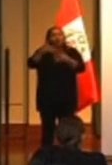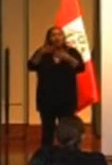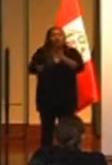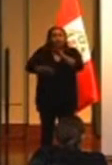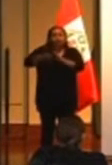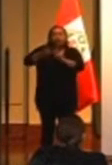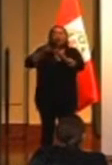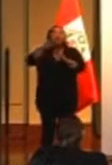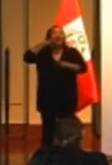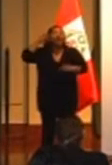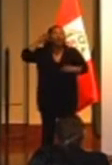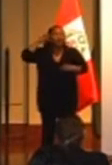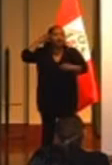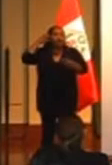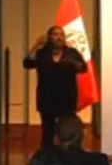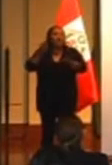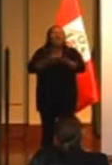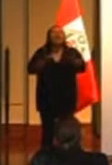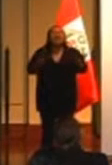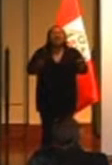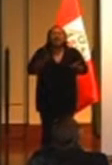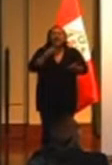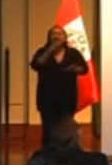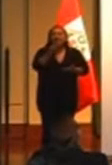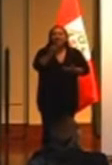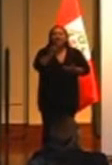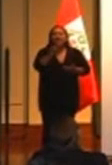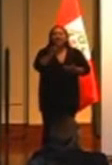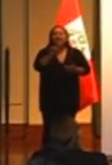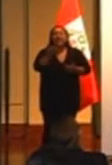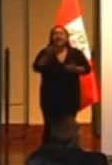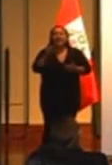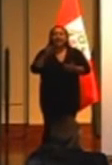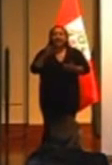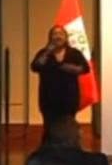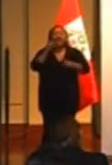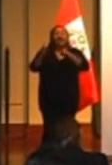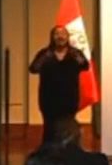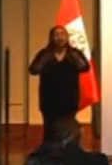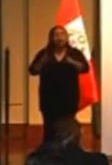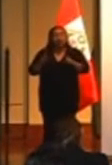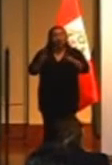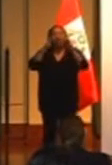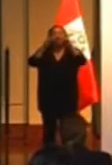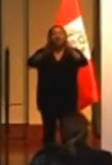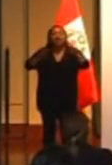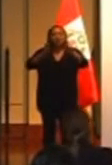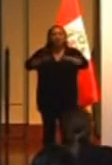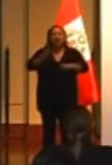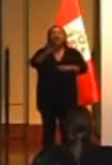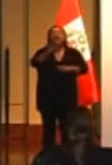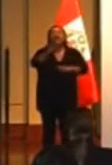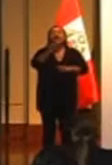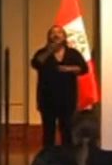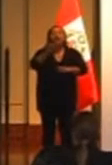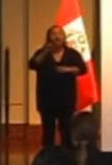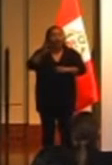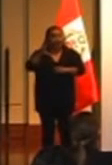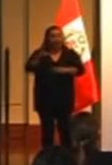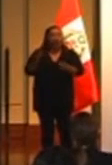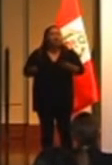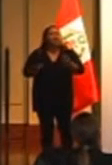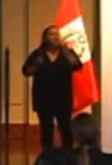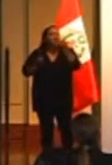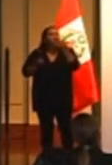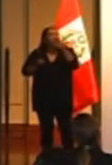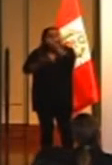de Miraflores. ¿Qué es la Divincri? La División de Investigación Criminal. Los que estudian por qué se